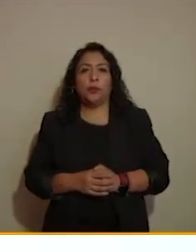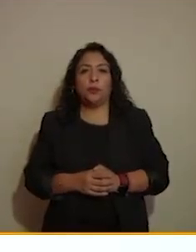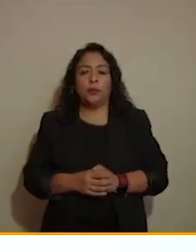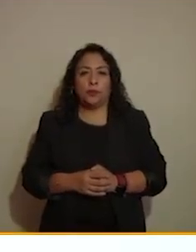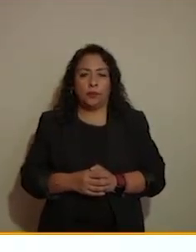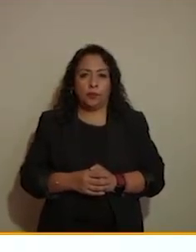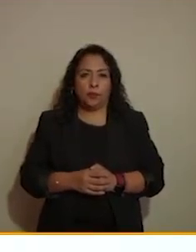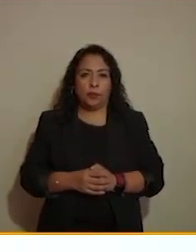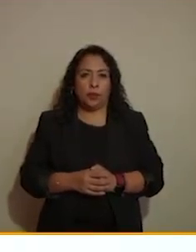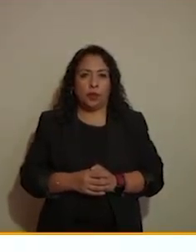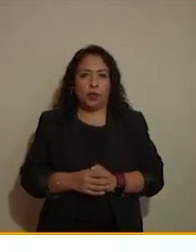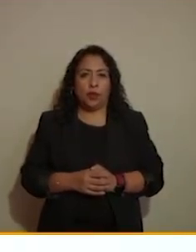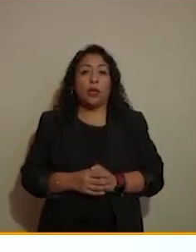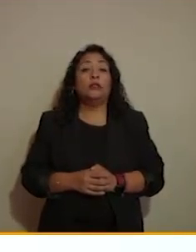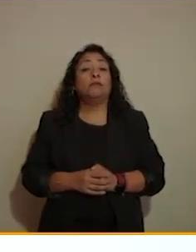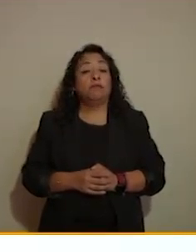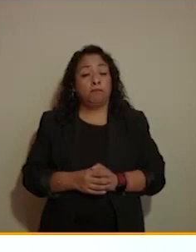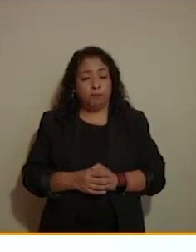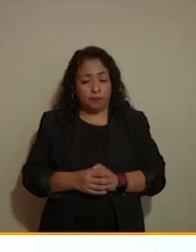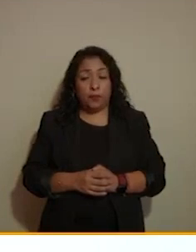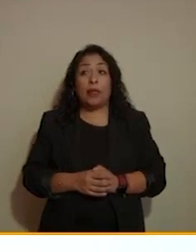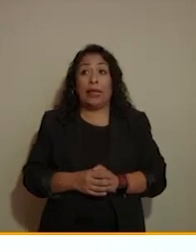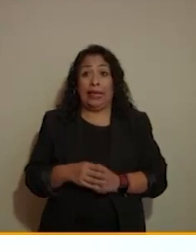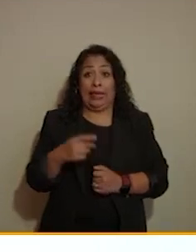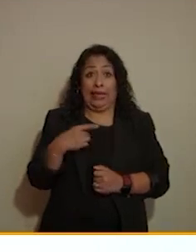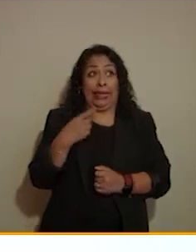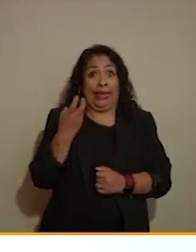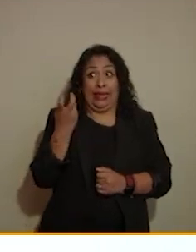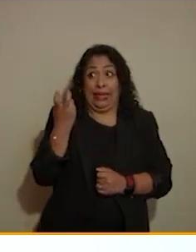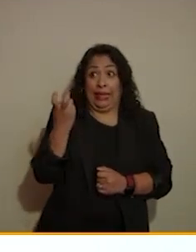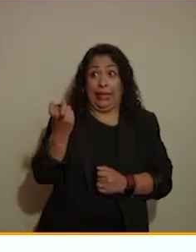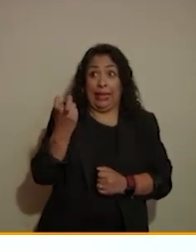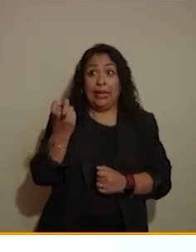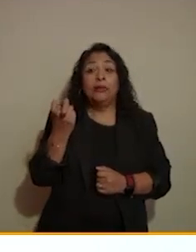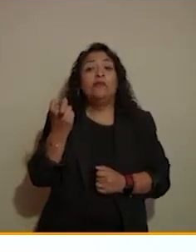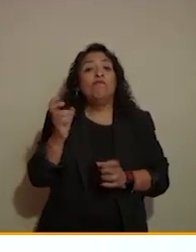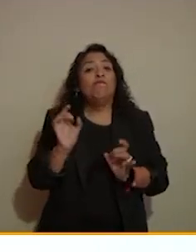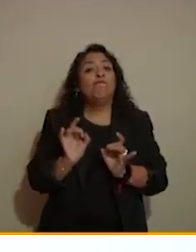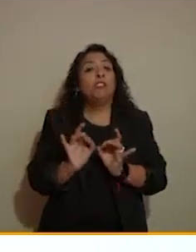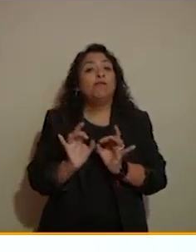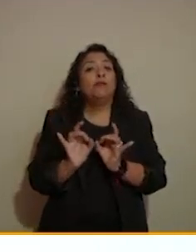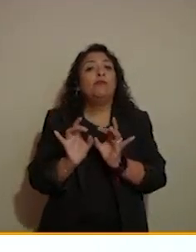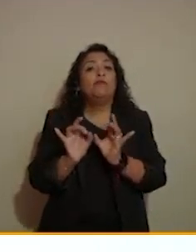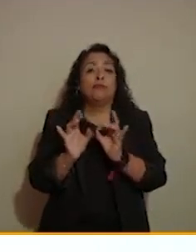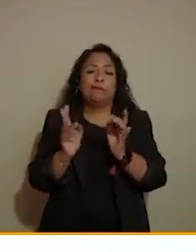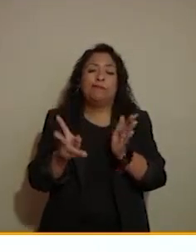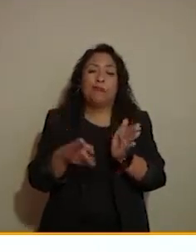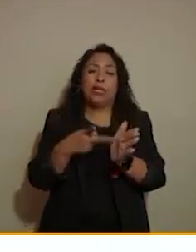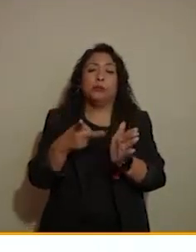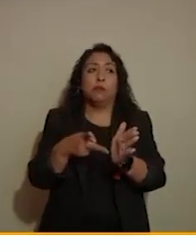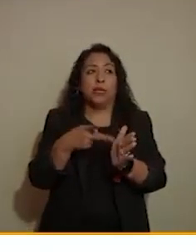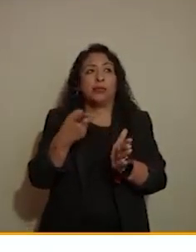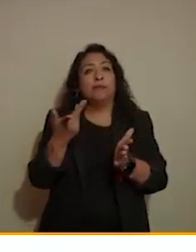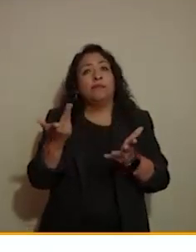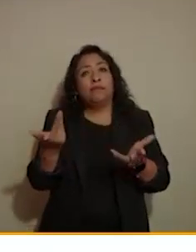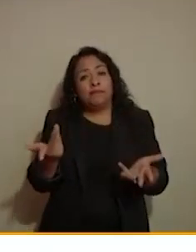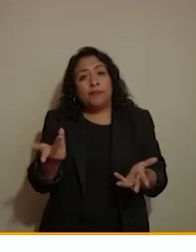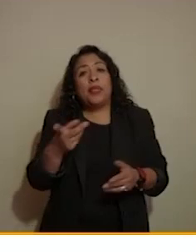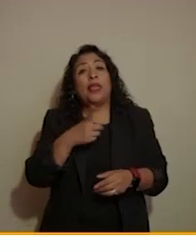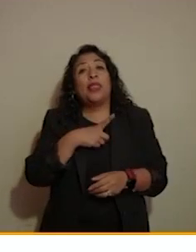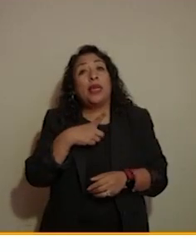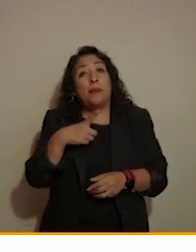Okay. Entonces, esas situaciones no han dejado de ocurrir y como yo ya lo dije, pues quienes